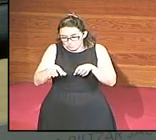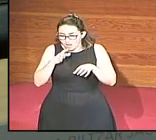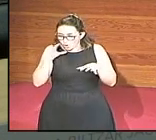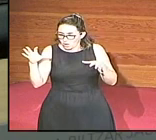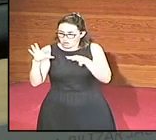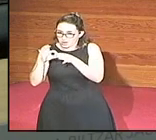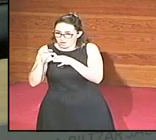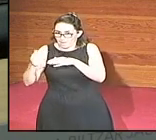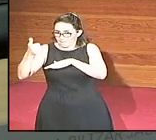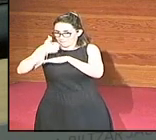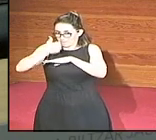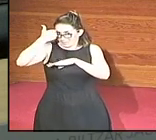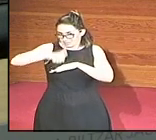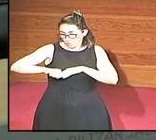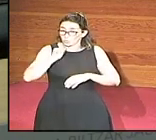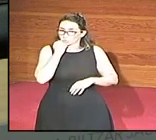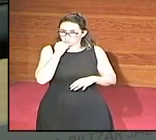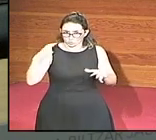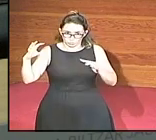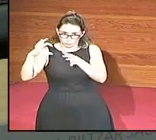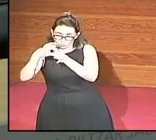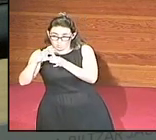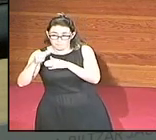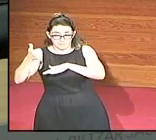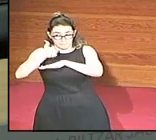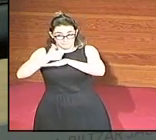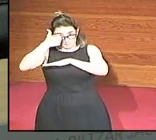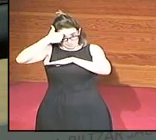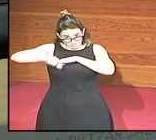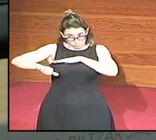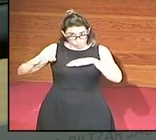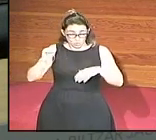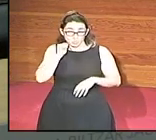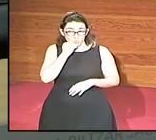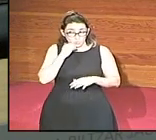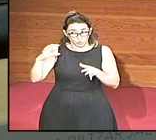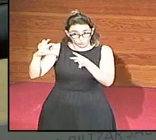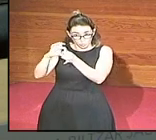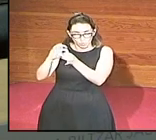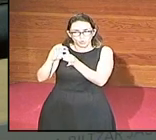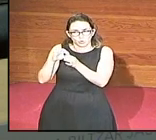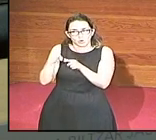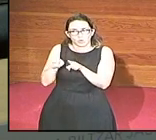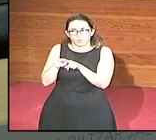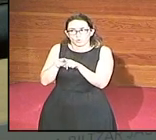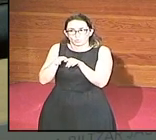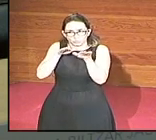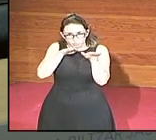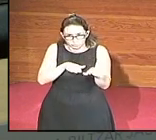Moscú. El Patriarcado de Moscú es muy activo prorrusamente.